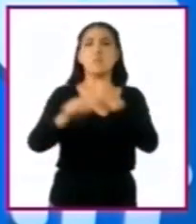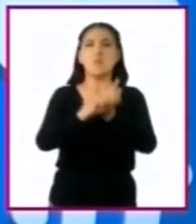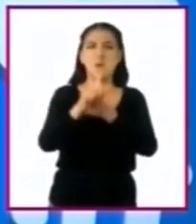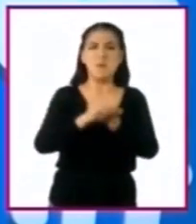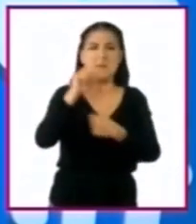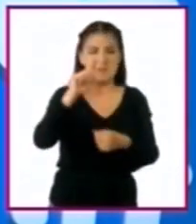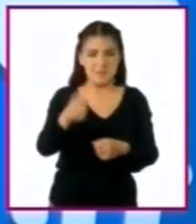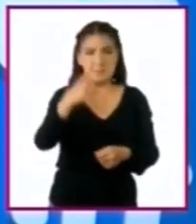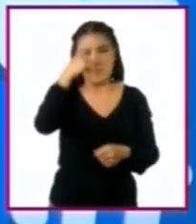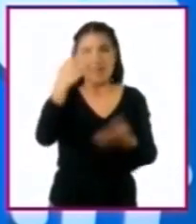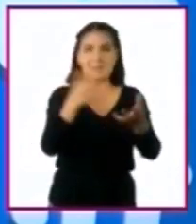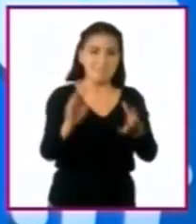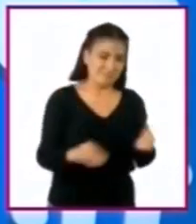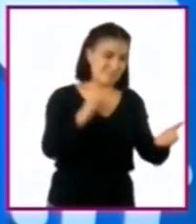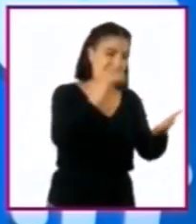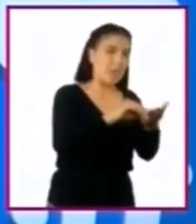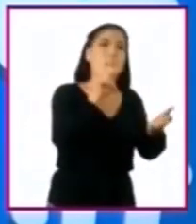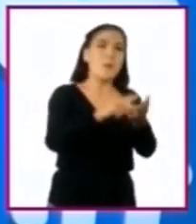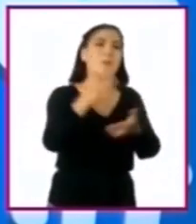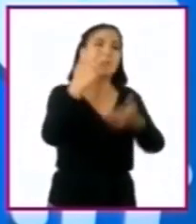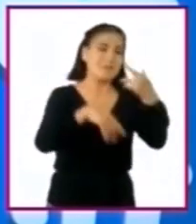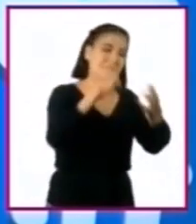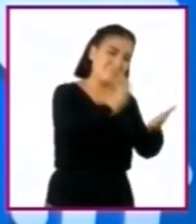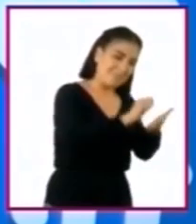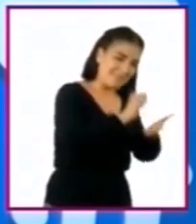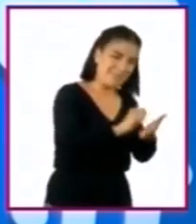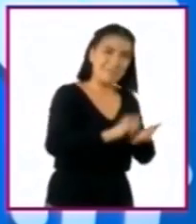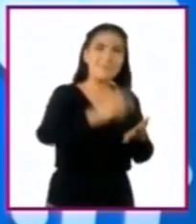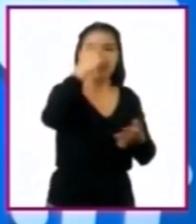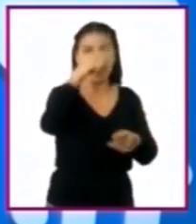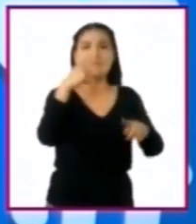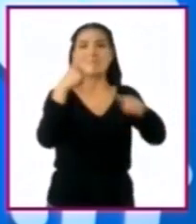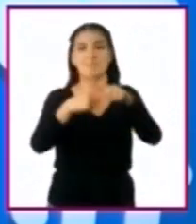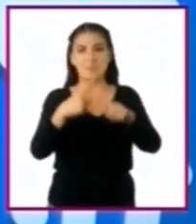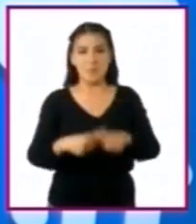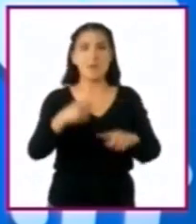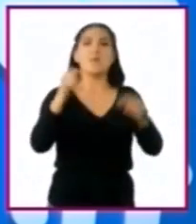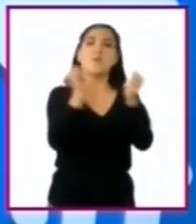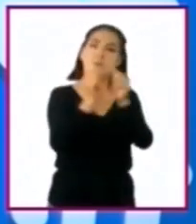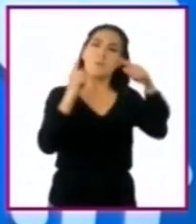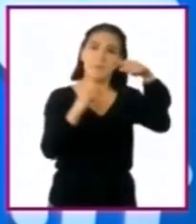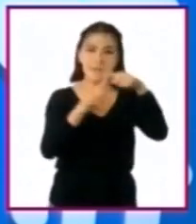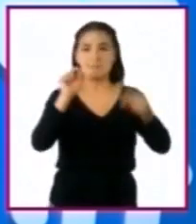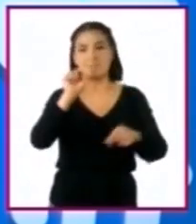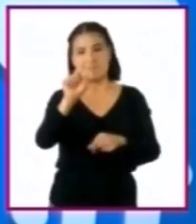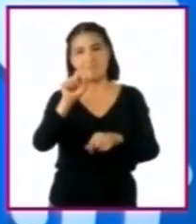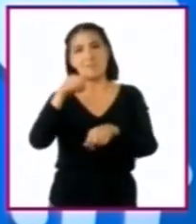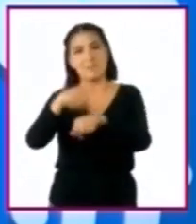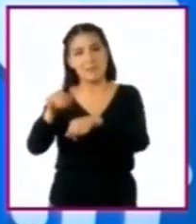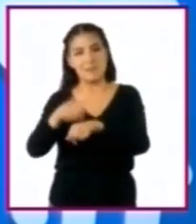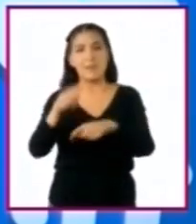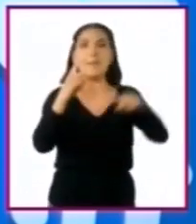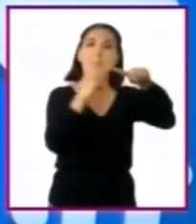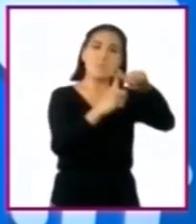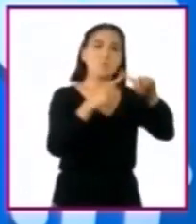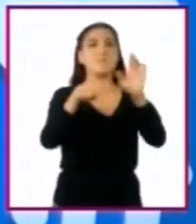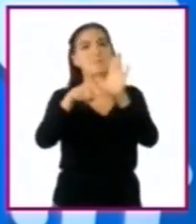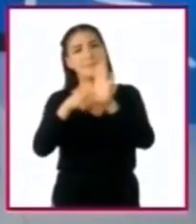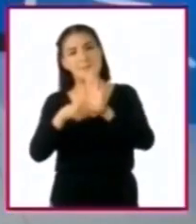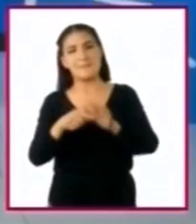para aplicar las reglas de los signos para la multiplicación y división de números decimales, positivos y